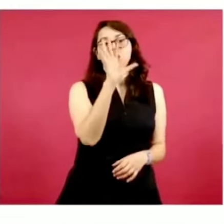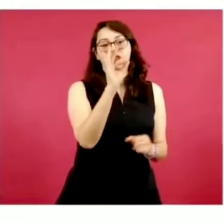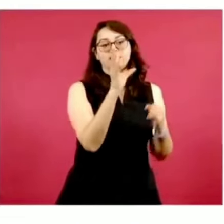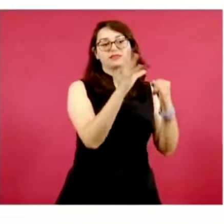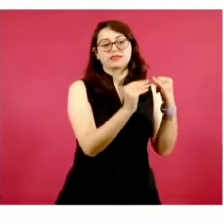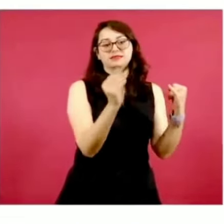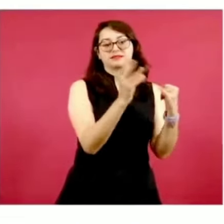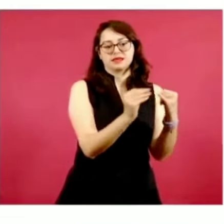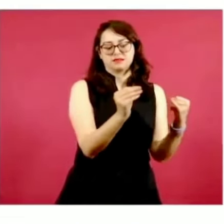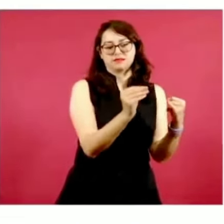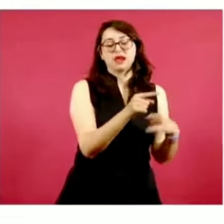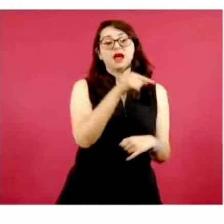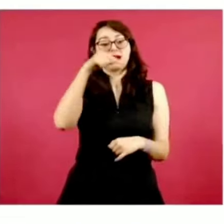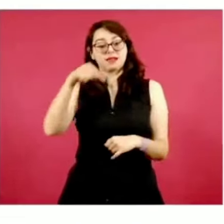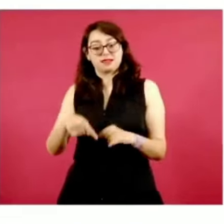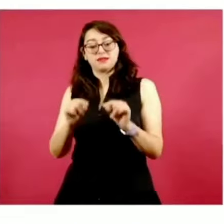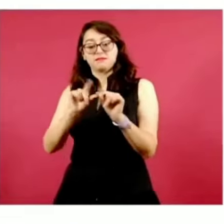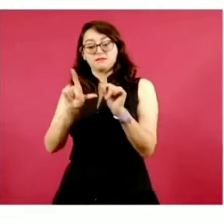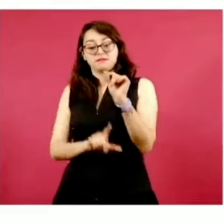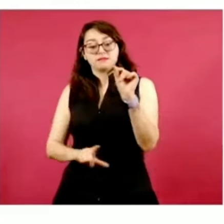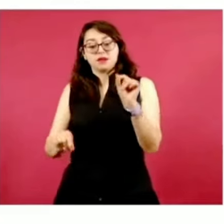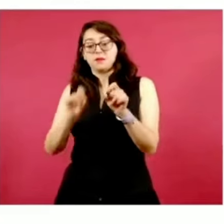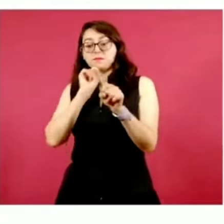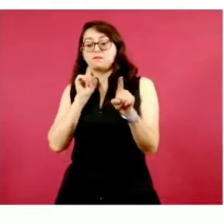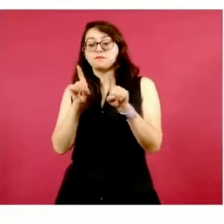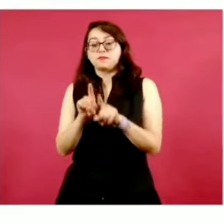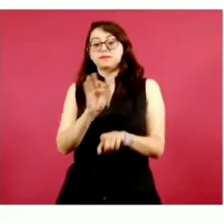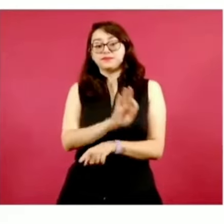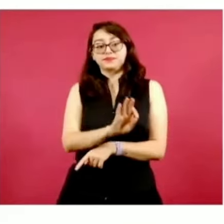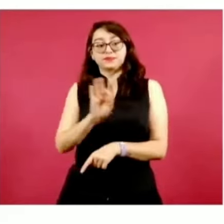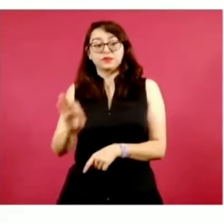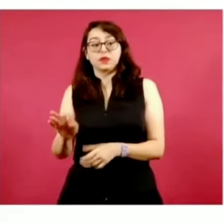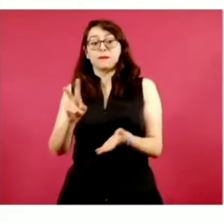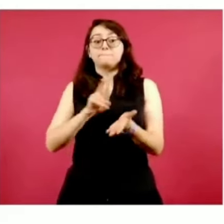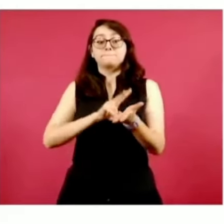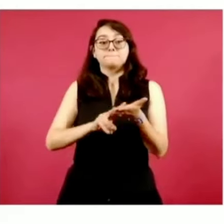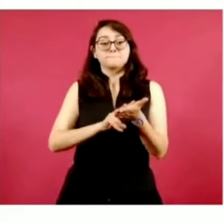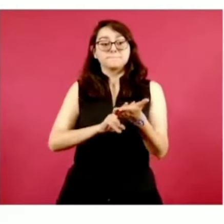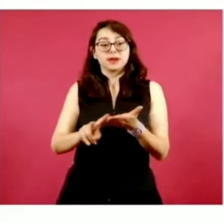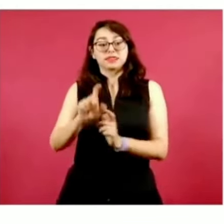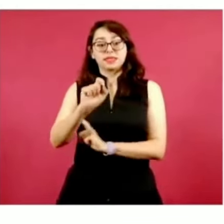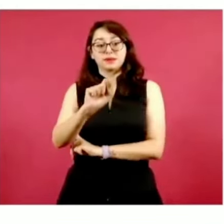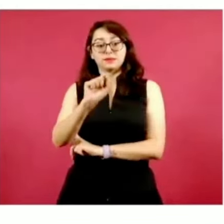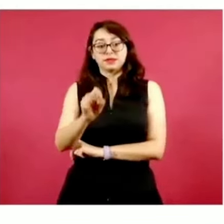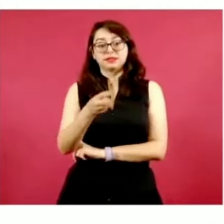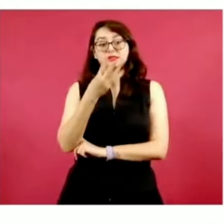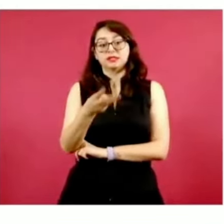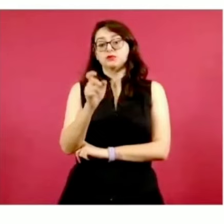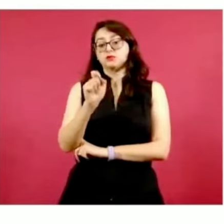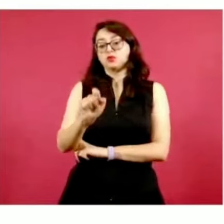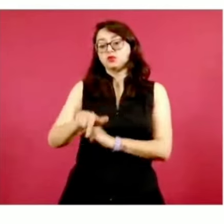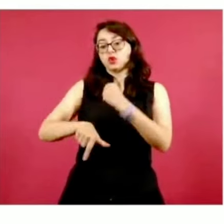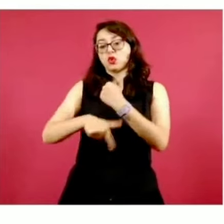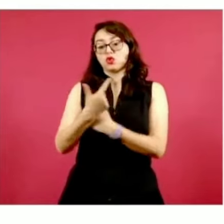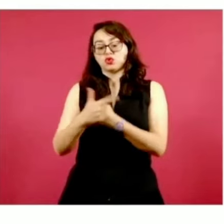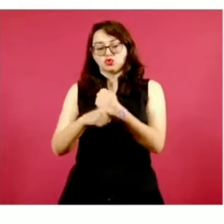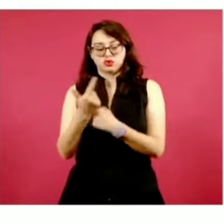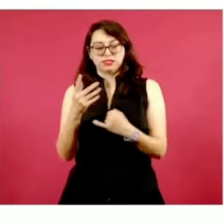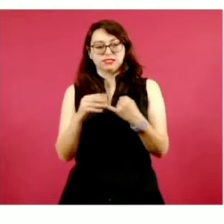los precios promedi en esa misma fecha fueron 23 pes con 12av para la gasolina regular